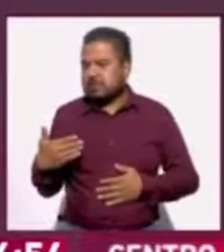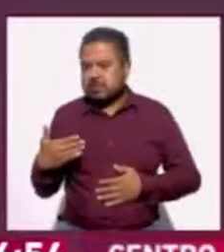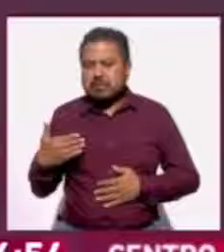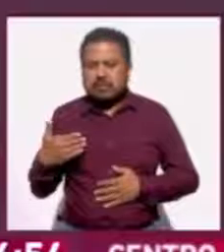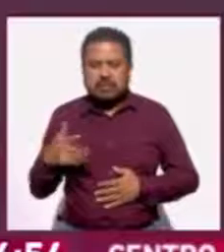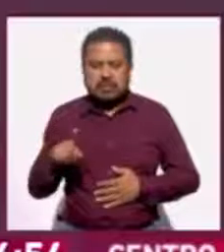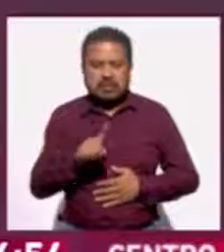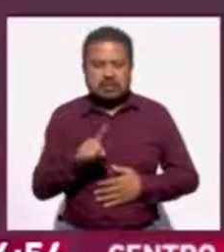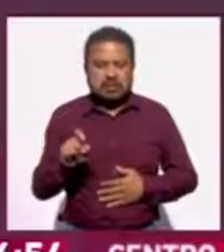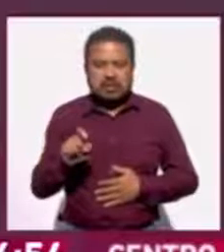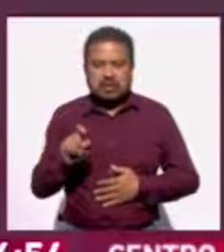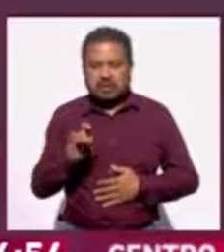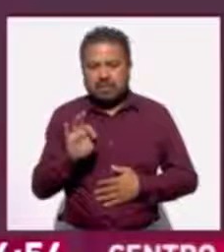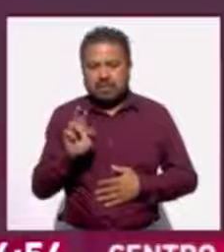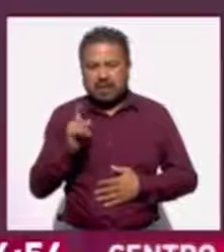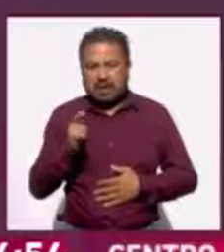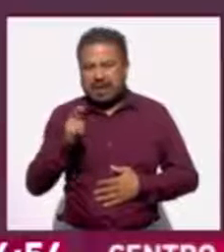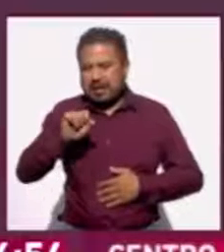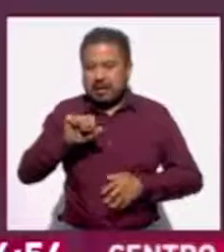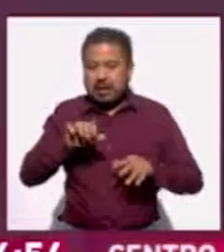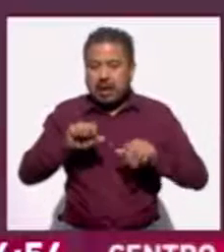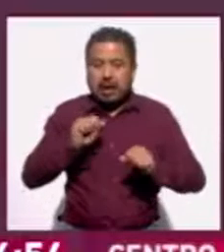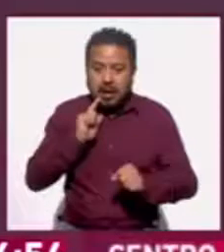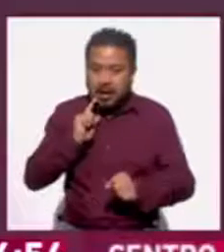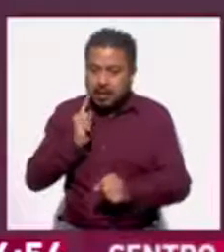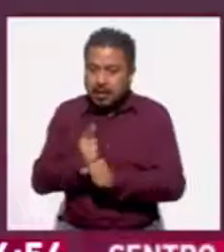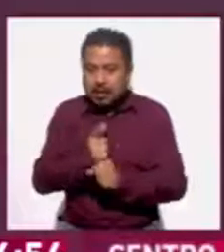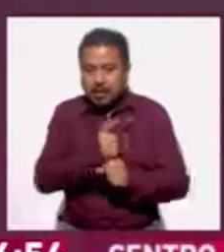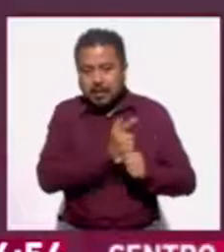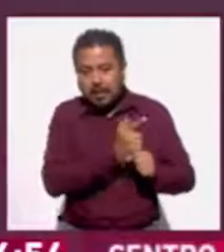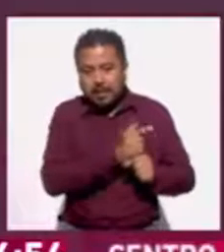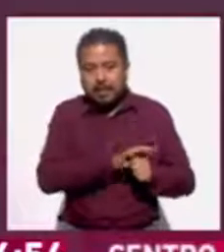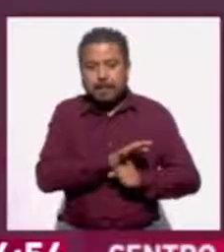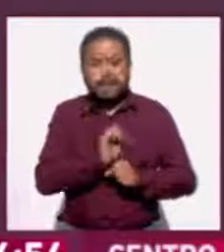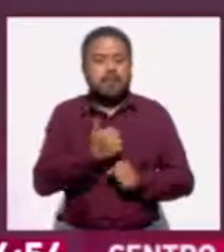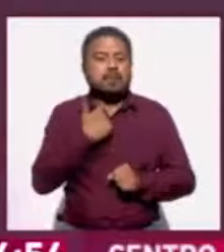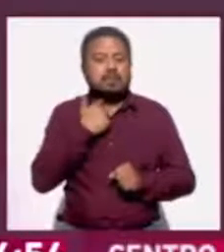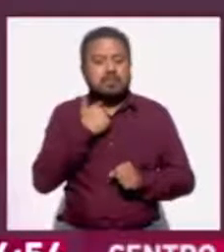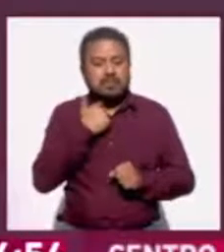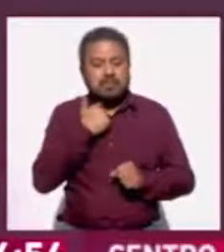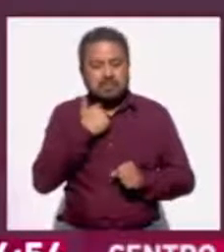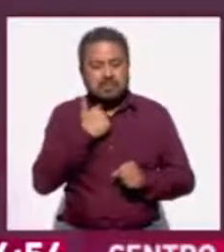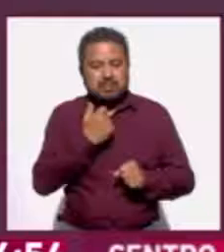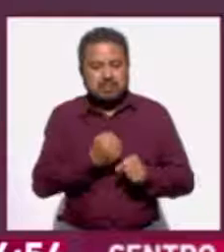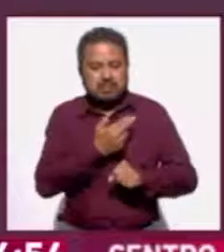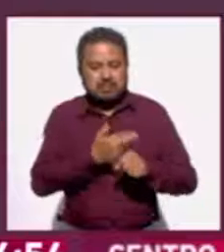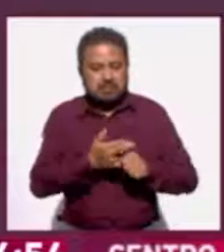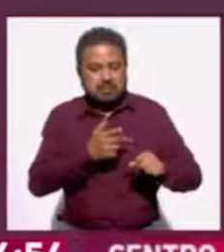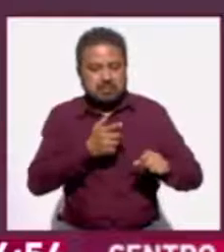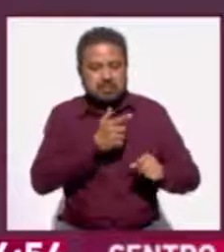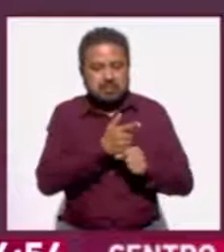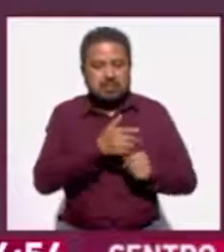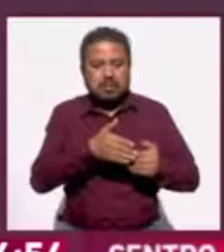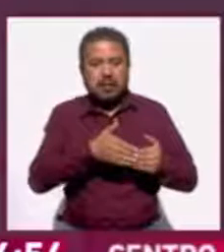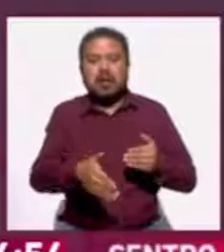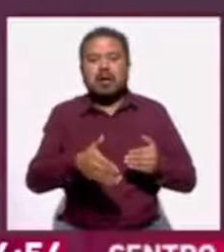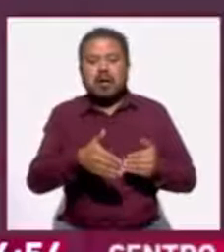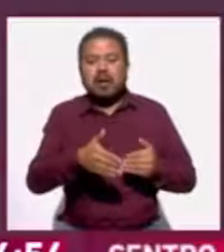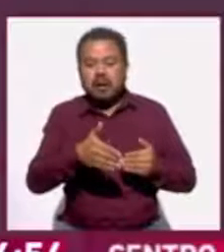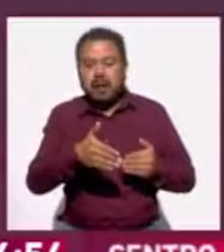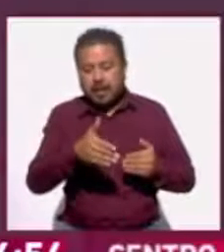general Cienfuegos, ahí se enteró de la detención de este exsecretario el 69%, es